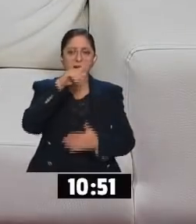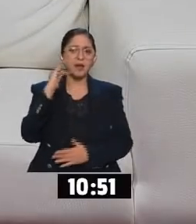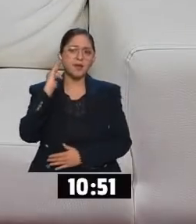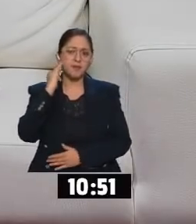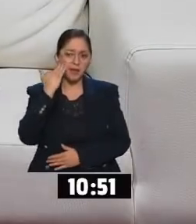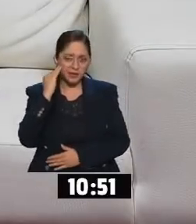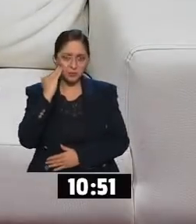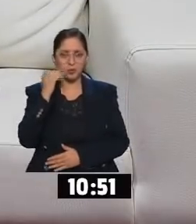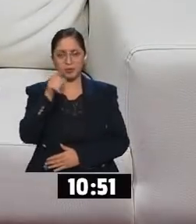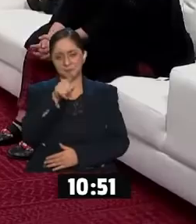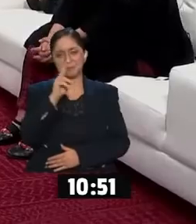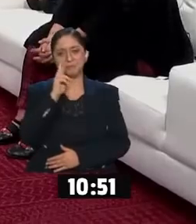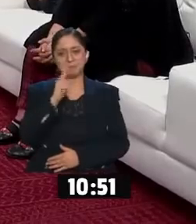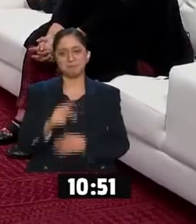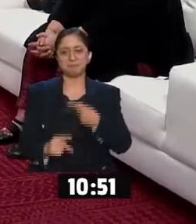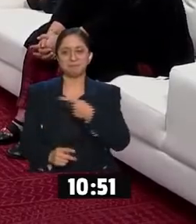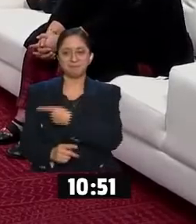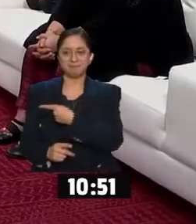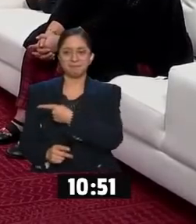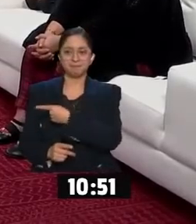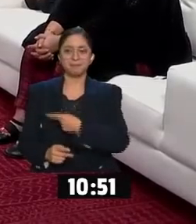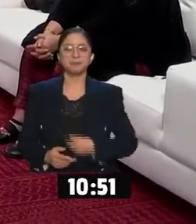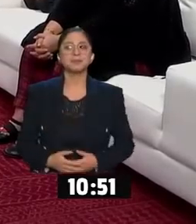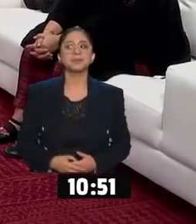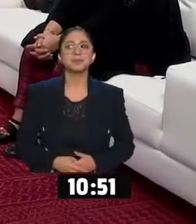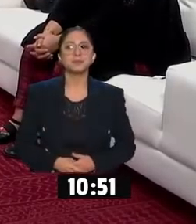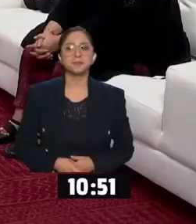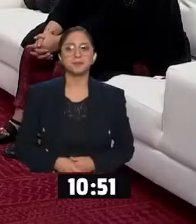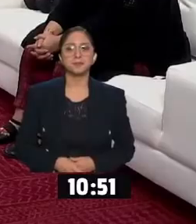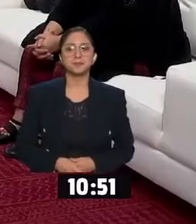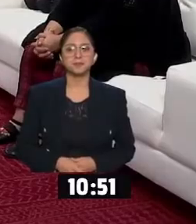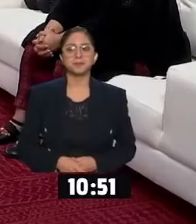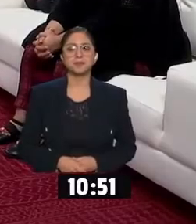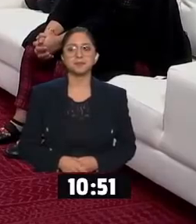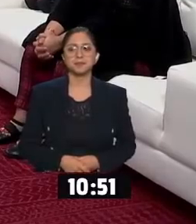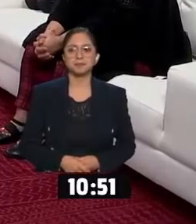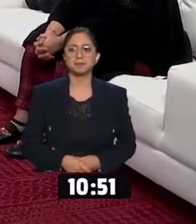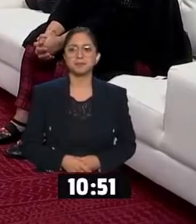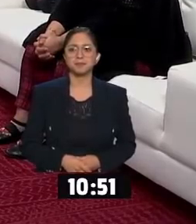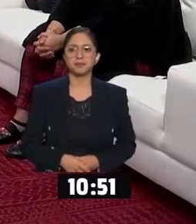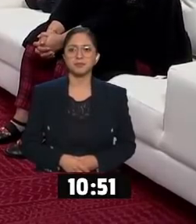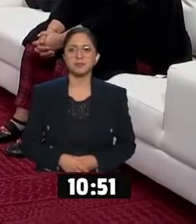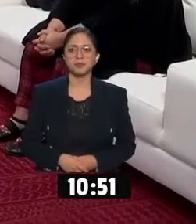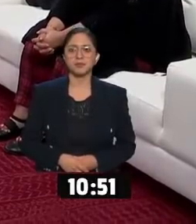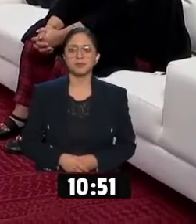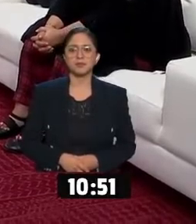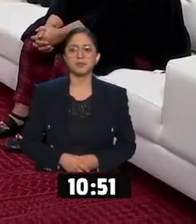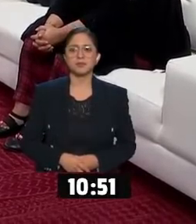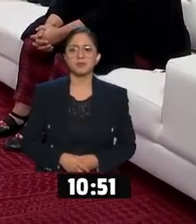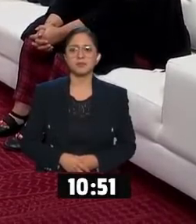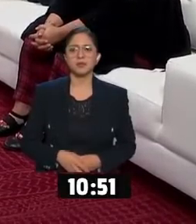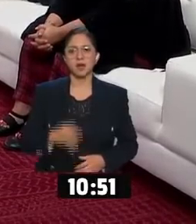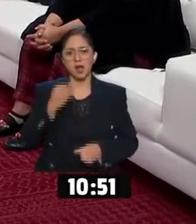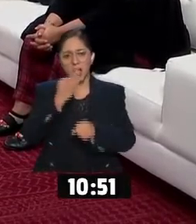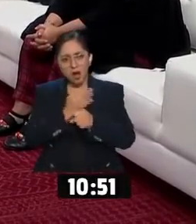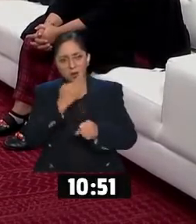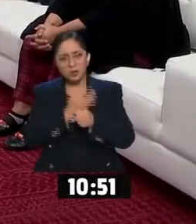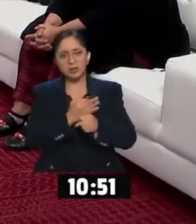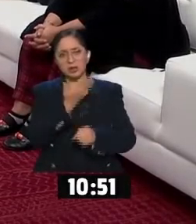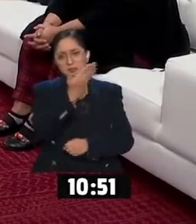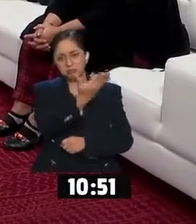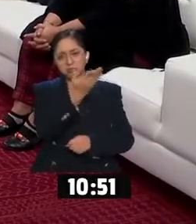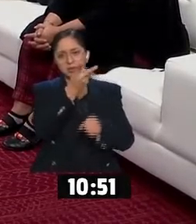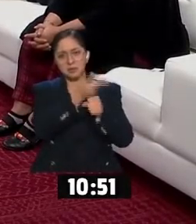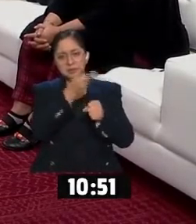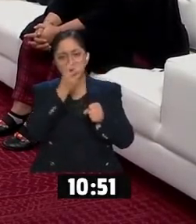Facebook. Ya está. Ahí está, señora. Ya está, mi vida. Gracias. Vamos con algo más grato, por favor, señora. Tenemos que pedirle a los invitados que lo piensen porque tal